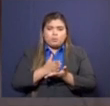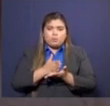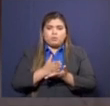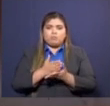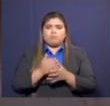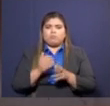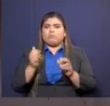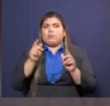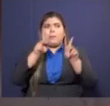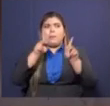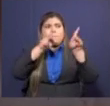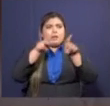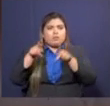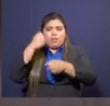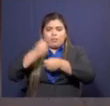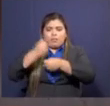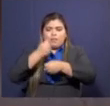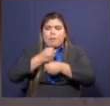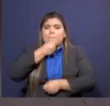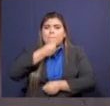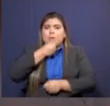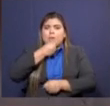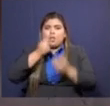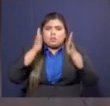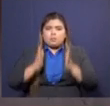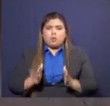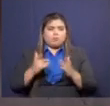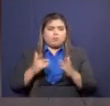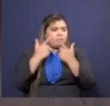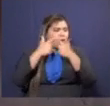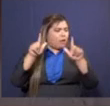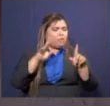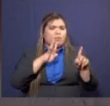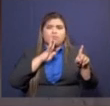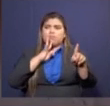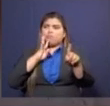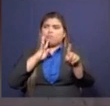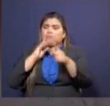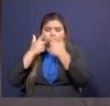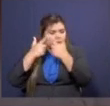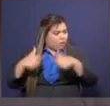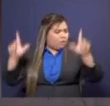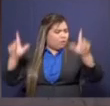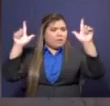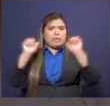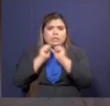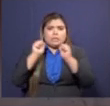prensa y la libertad de expresión de todos.